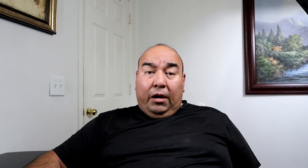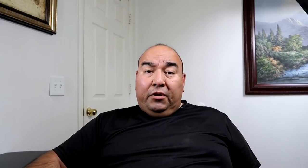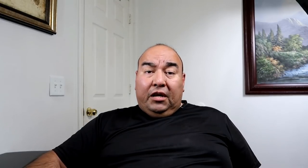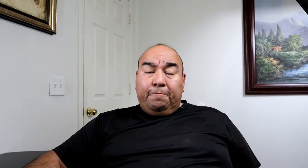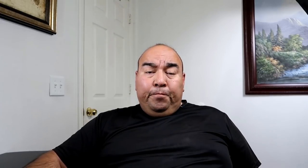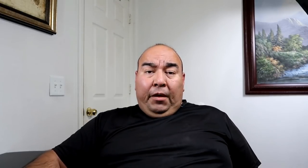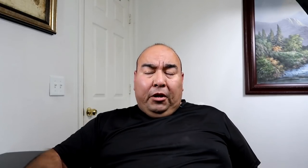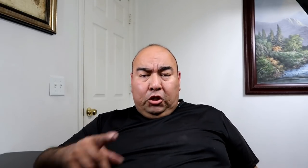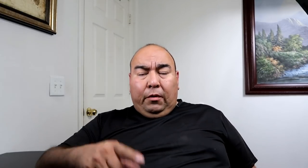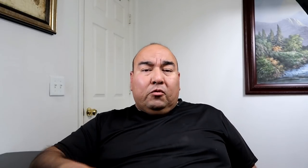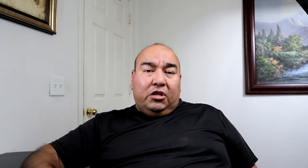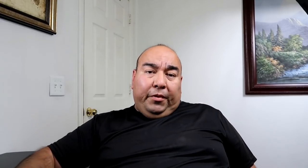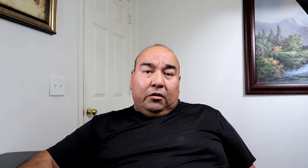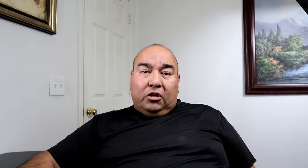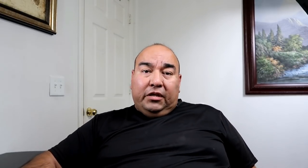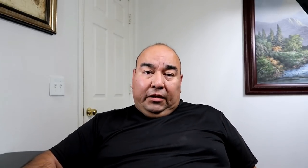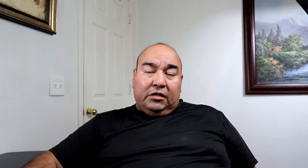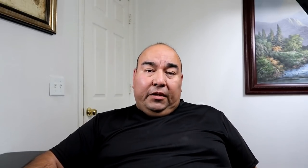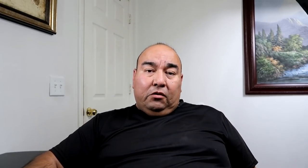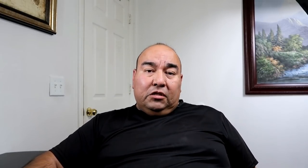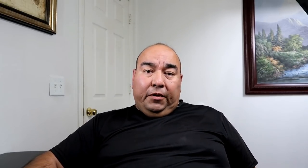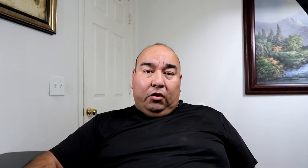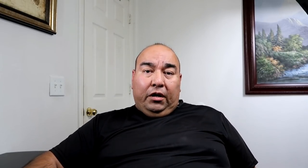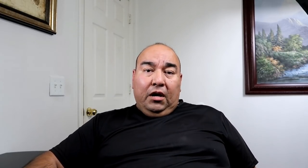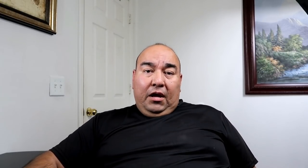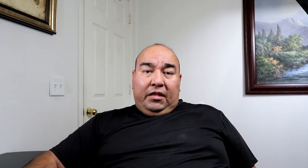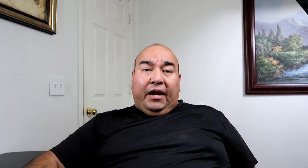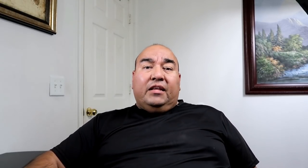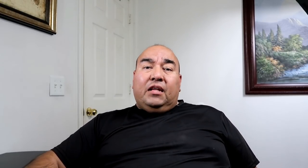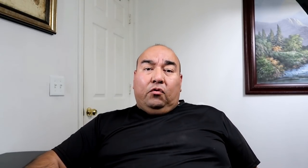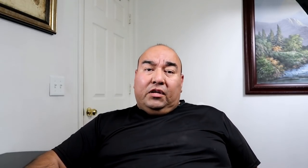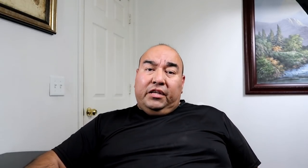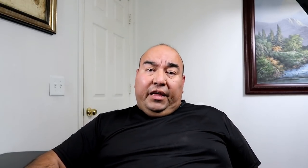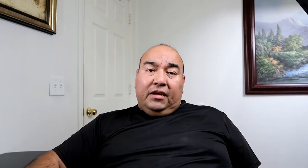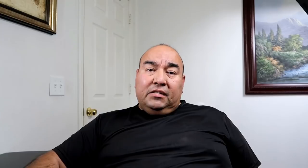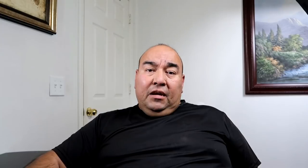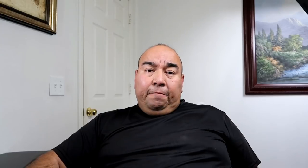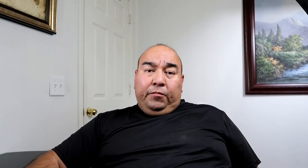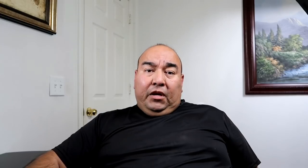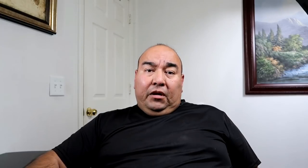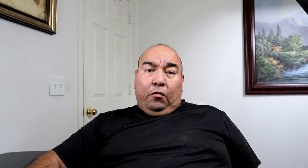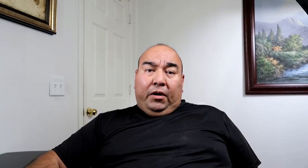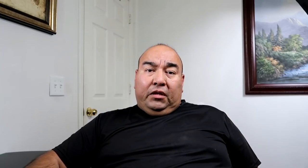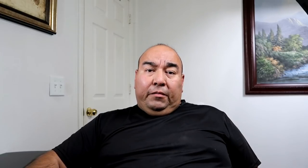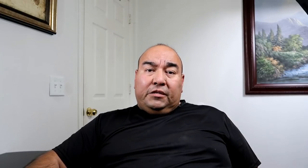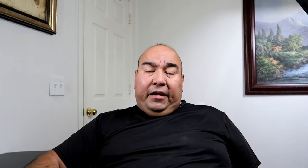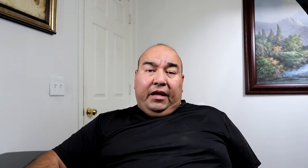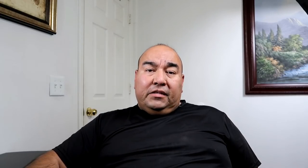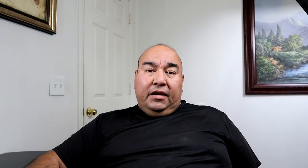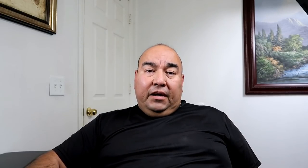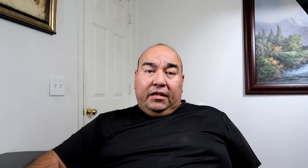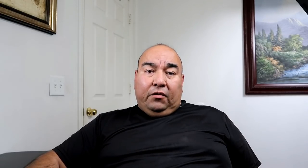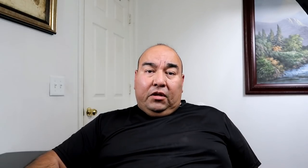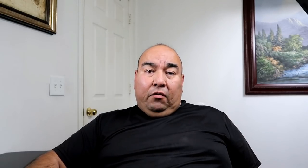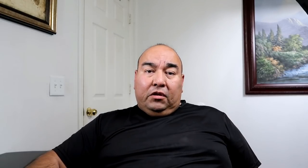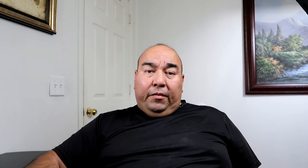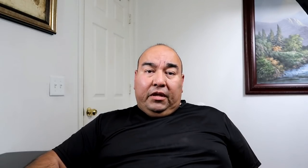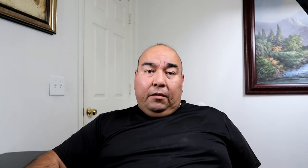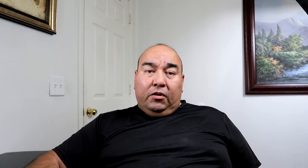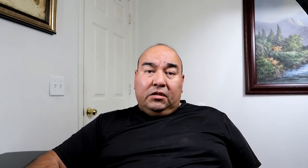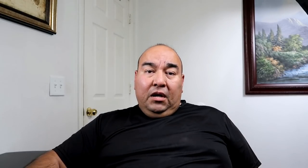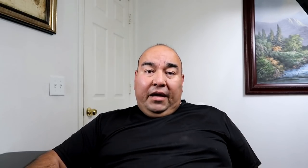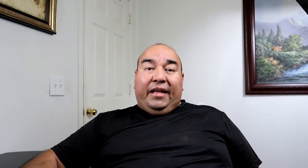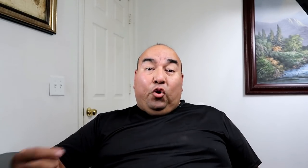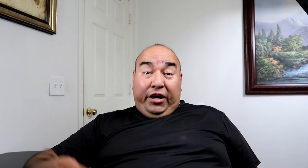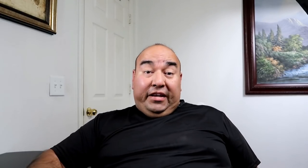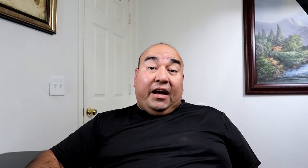un poquito de capital. Pero eso lo vamos a ir viendo en los siguientes videos. Espero que darles algunas ideas, compartir mi experiencia y de alguna otra